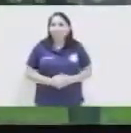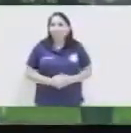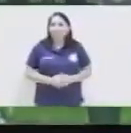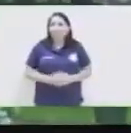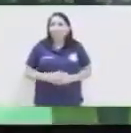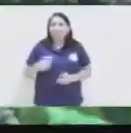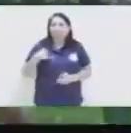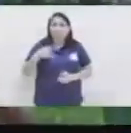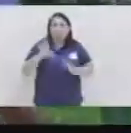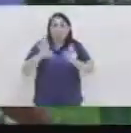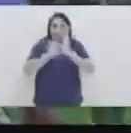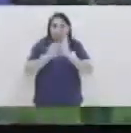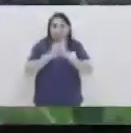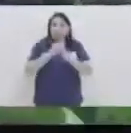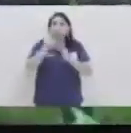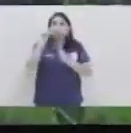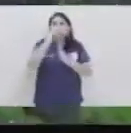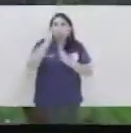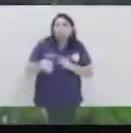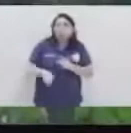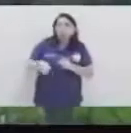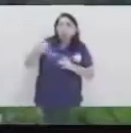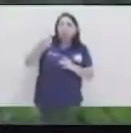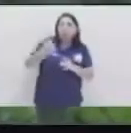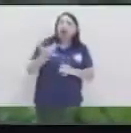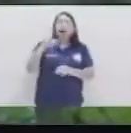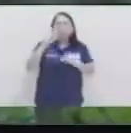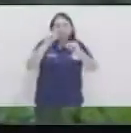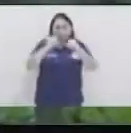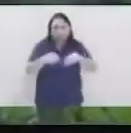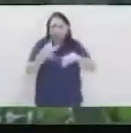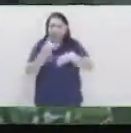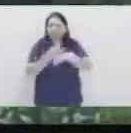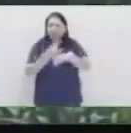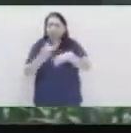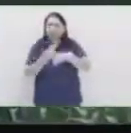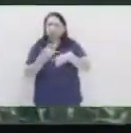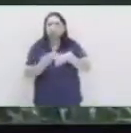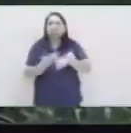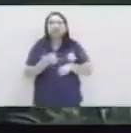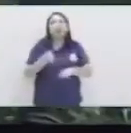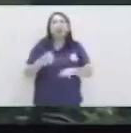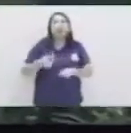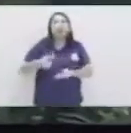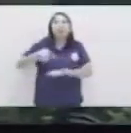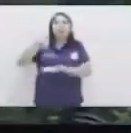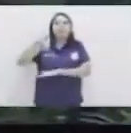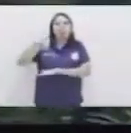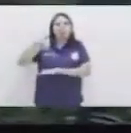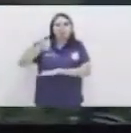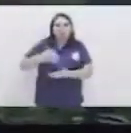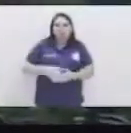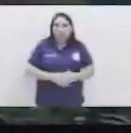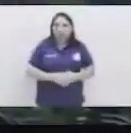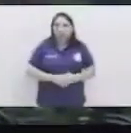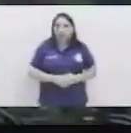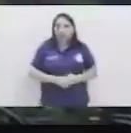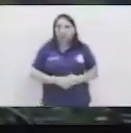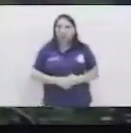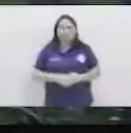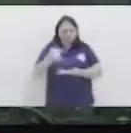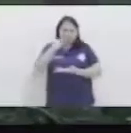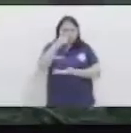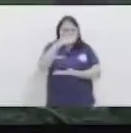tuviera esta red, bien puedo utilizar una bolsa como estas. Ustedes tienen una bolsa como estas en